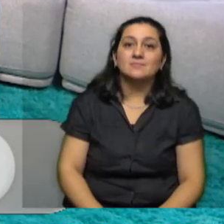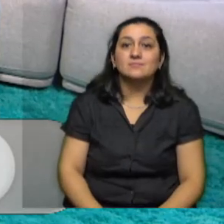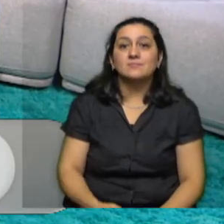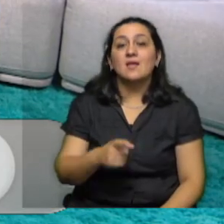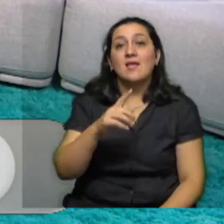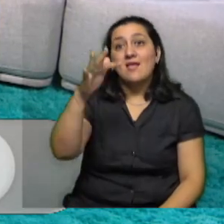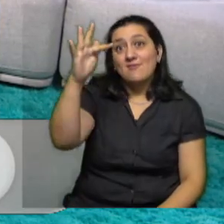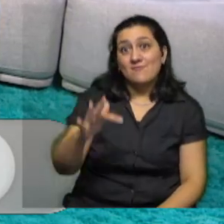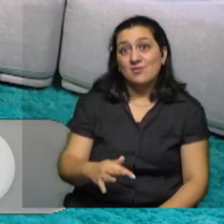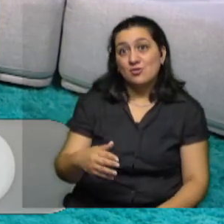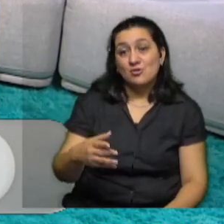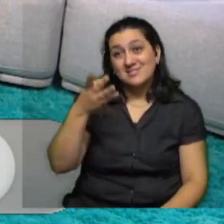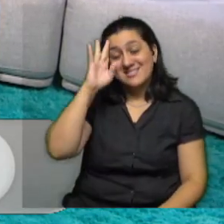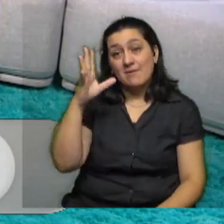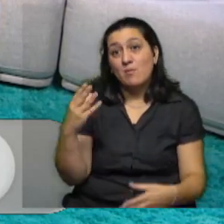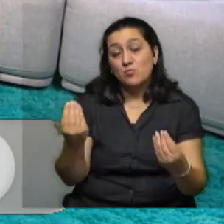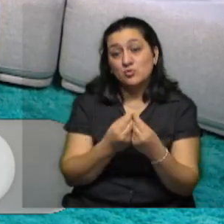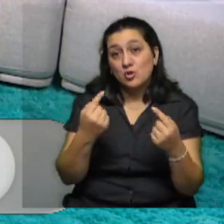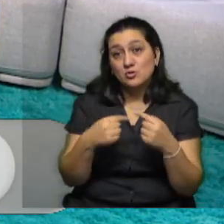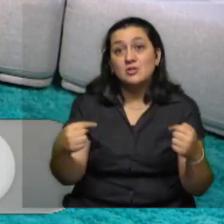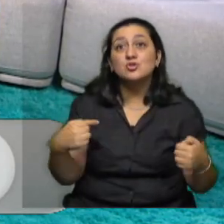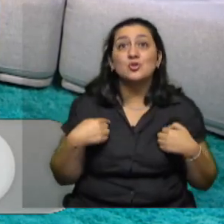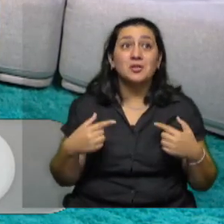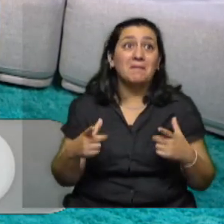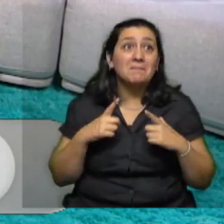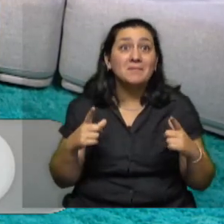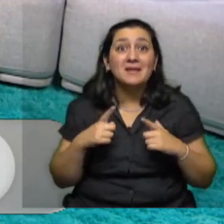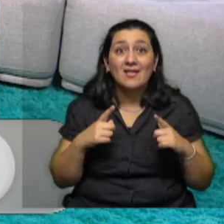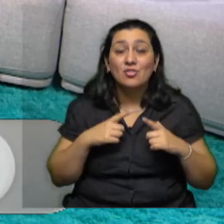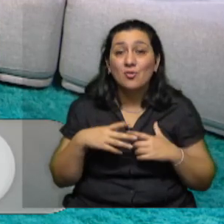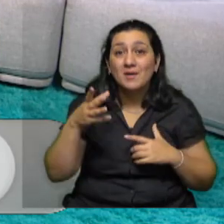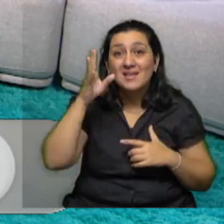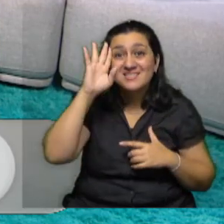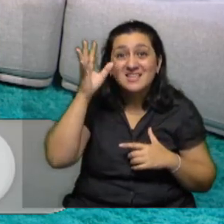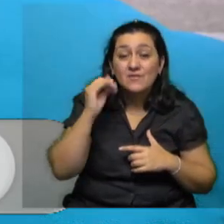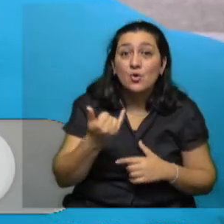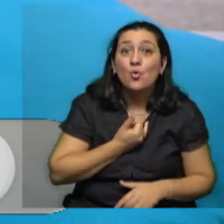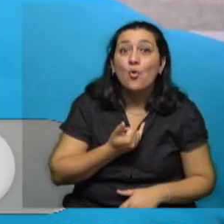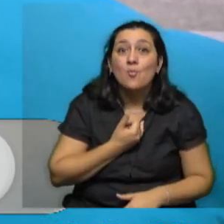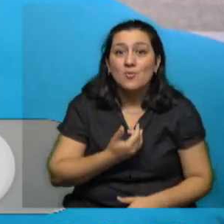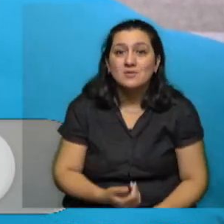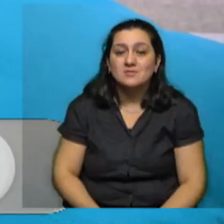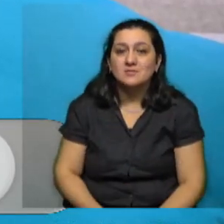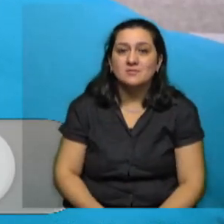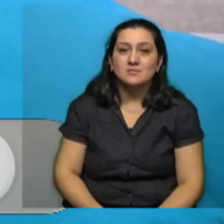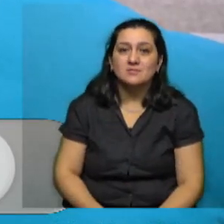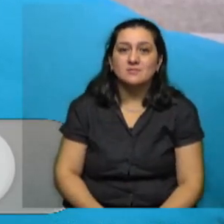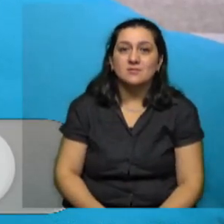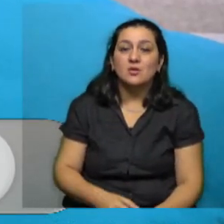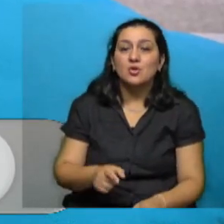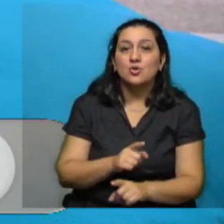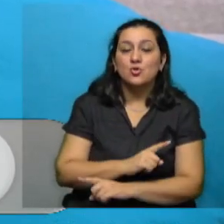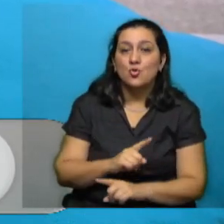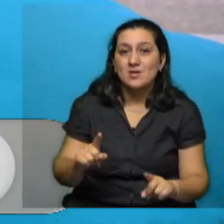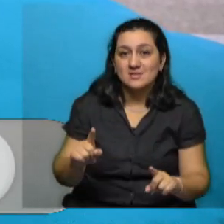Fito que sabe un montón y yo que estoy esperando el aparatito, que es lo cuantificable. Por más que en la primera columna dejaste claro que no es, en